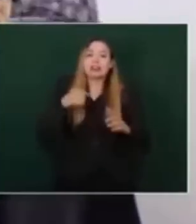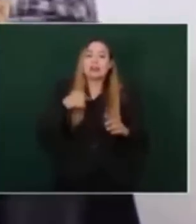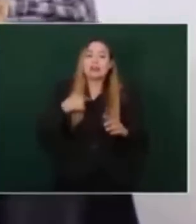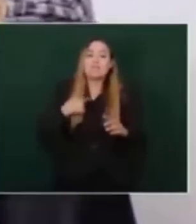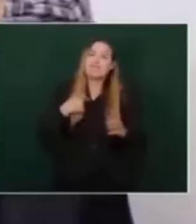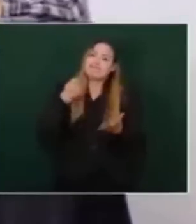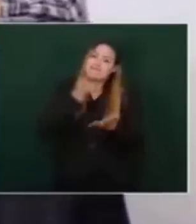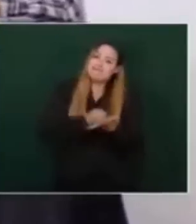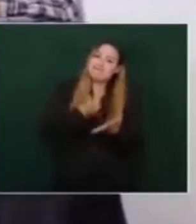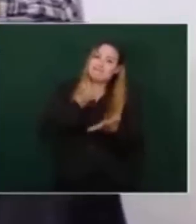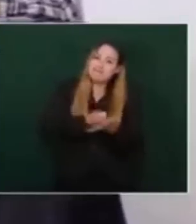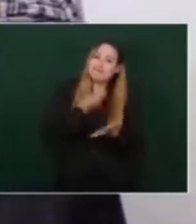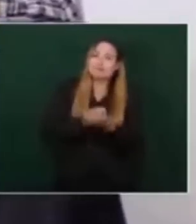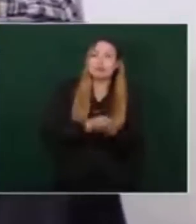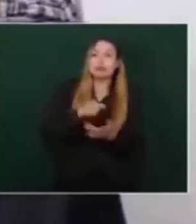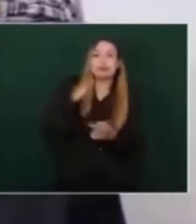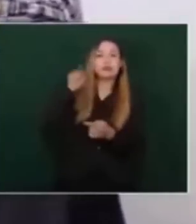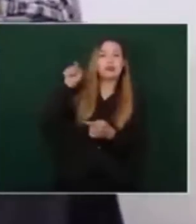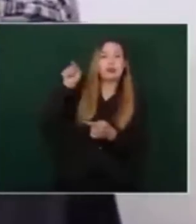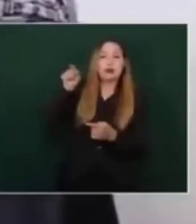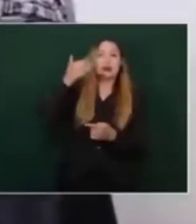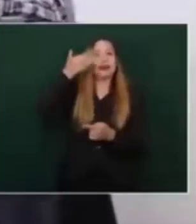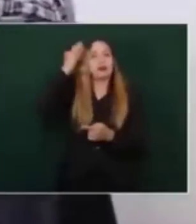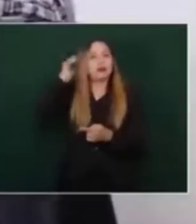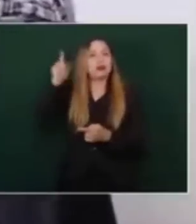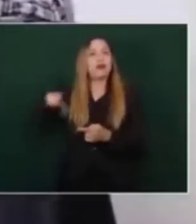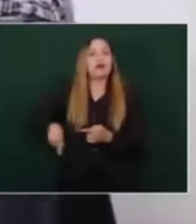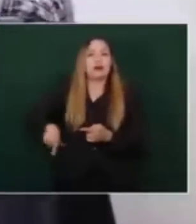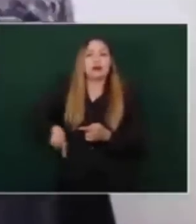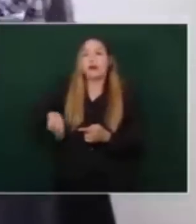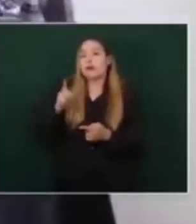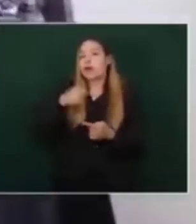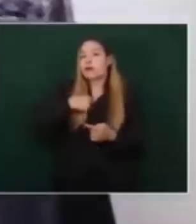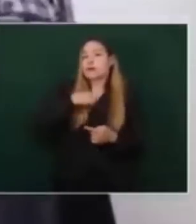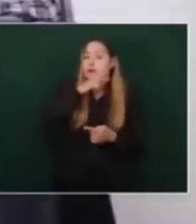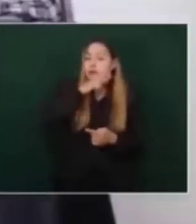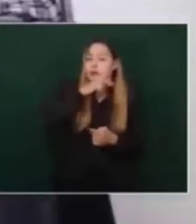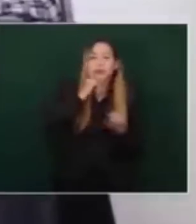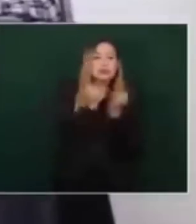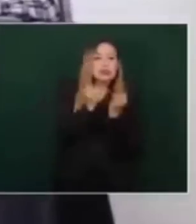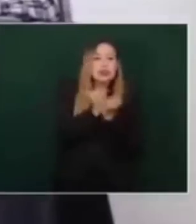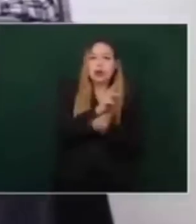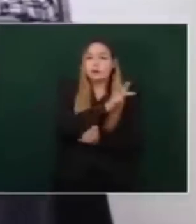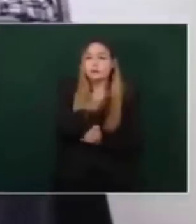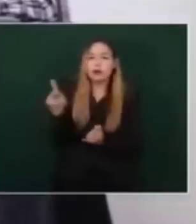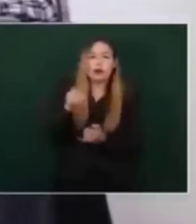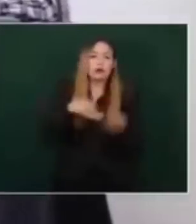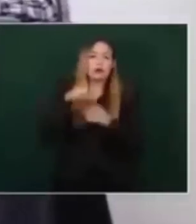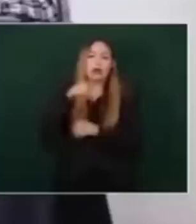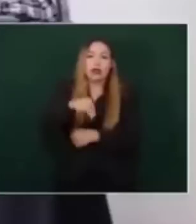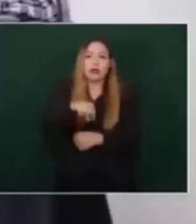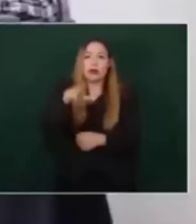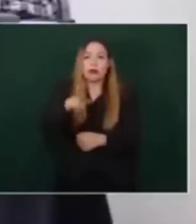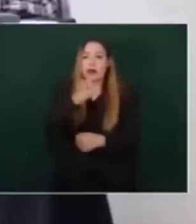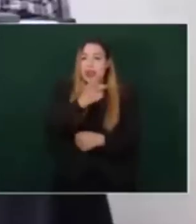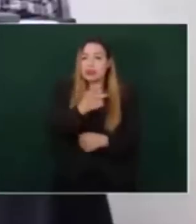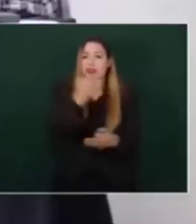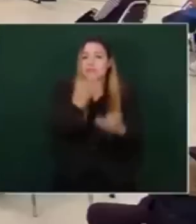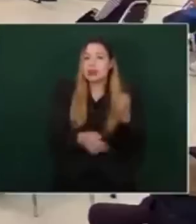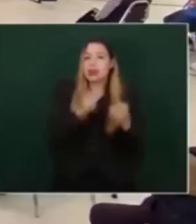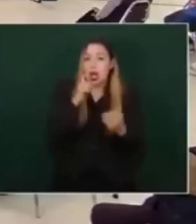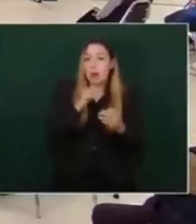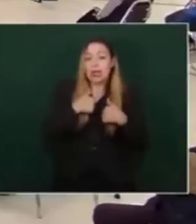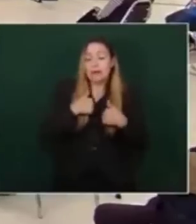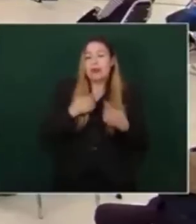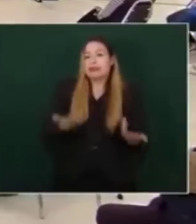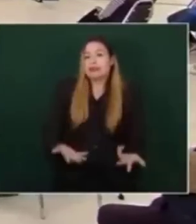con el gobernador. Pero mi preocupación es la misma, la de todos los neoleonenses. Es la sequía, que me da mucho gusto que la hayan resuelto el día de hoy.